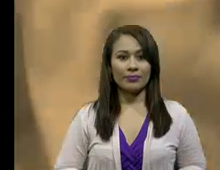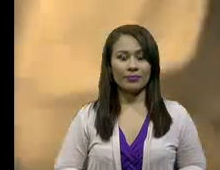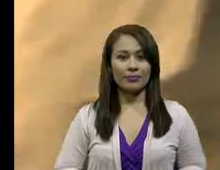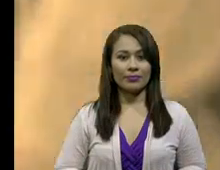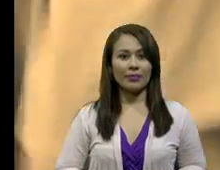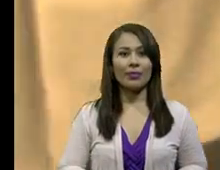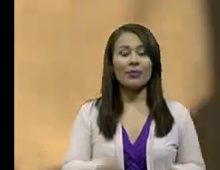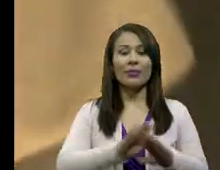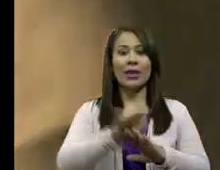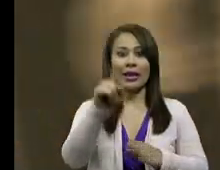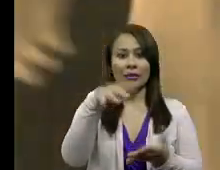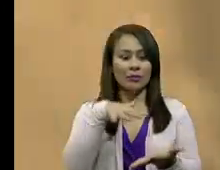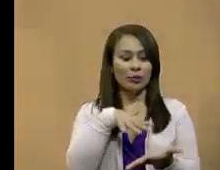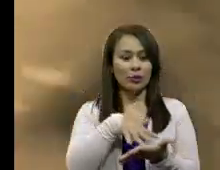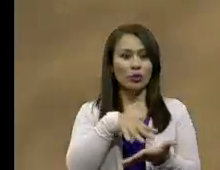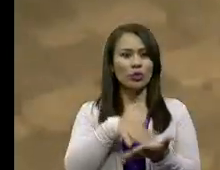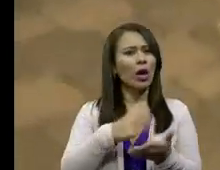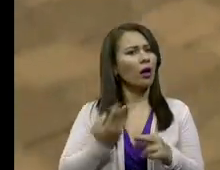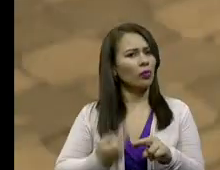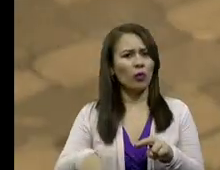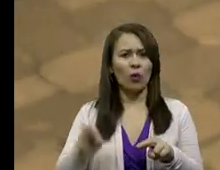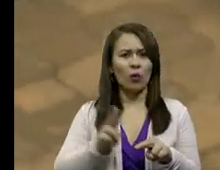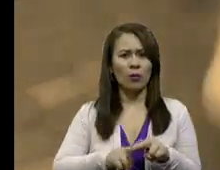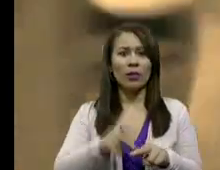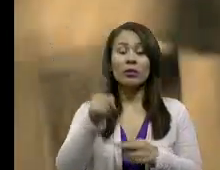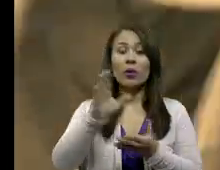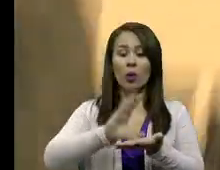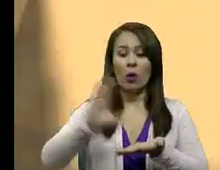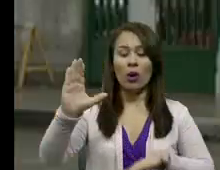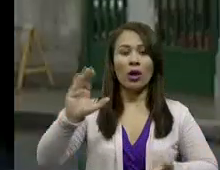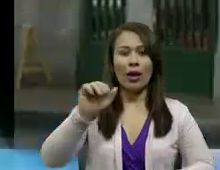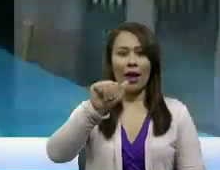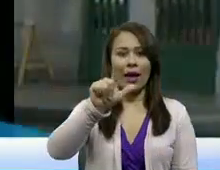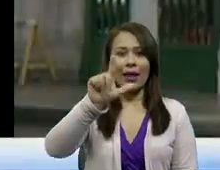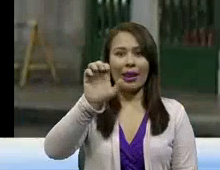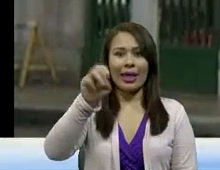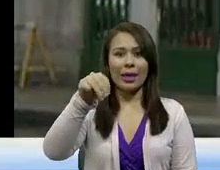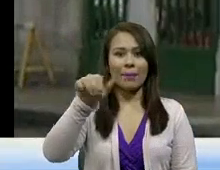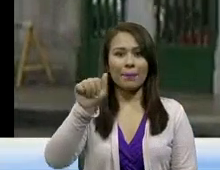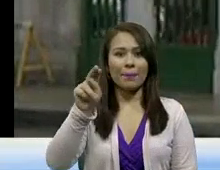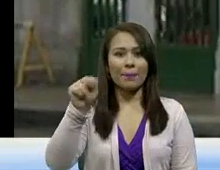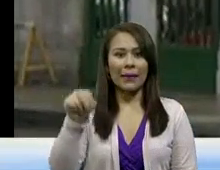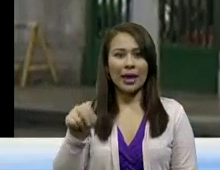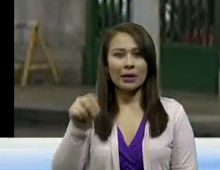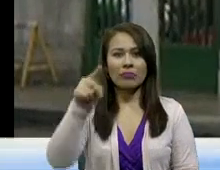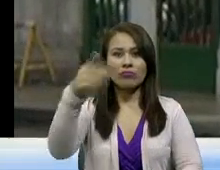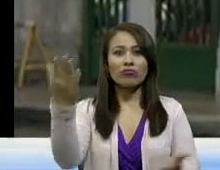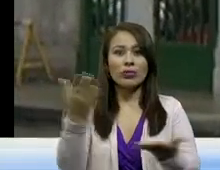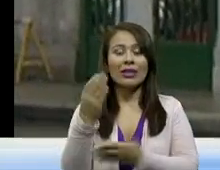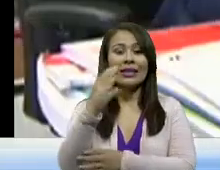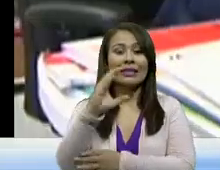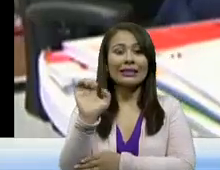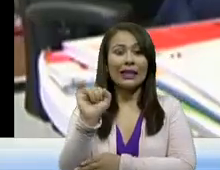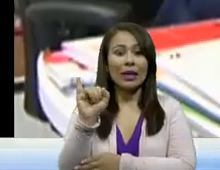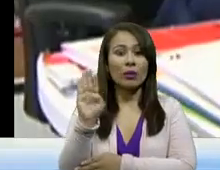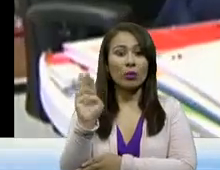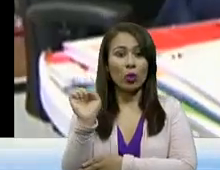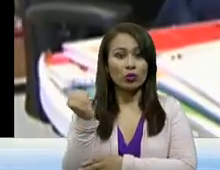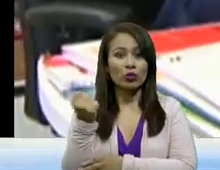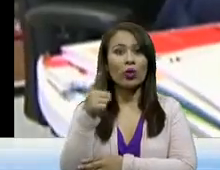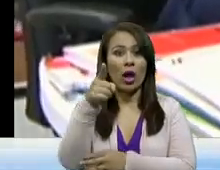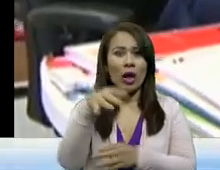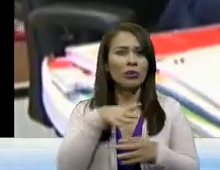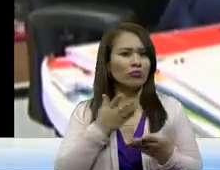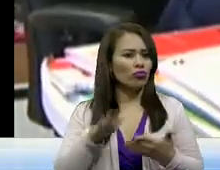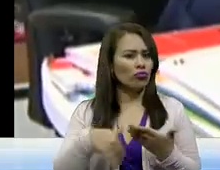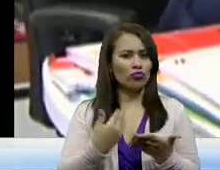Las clases se dieron con normalidad en el Colegio Alemán Humboldt, ubicado en Los Ceibos. Su rectora indicó que en la institución se están